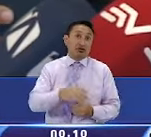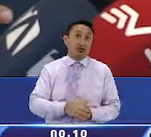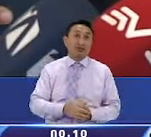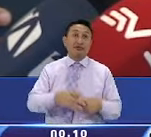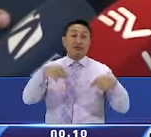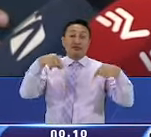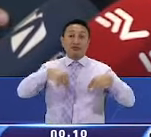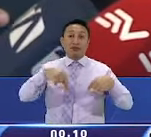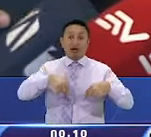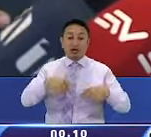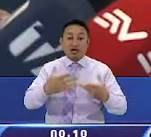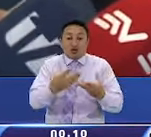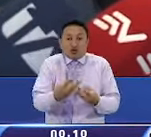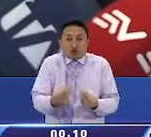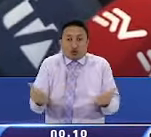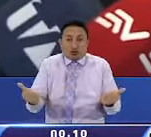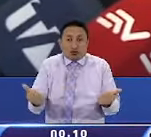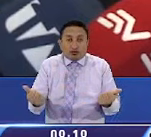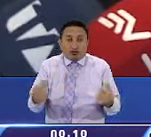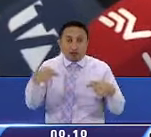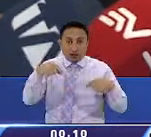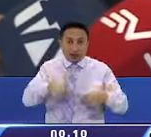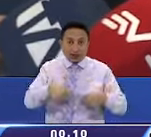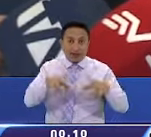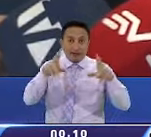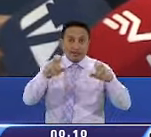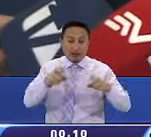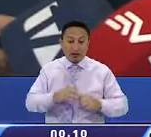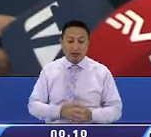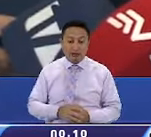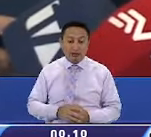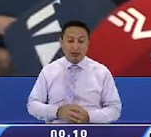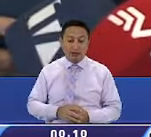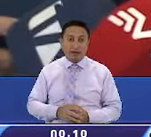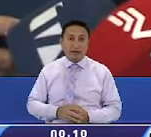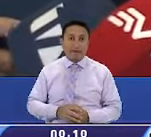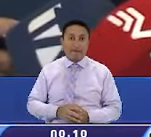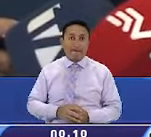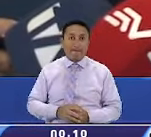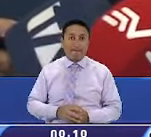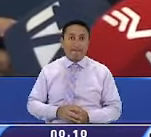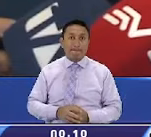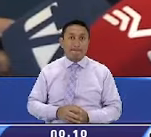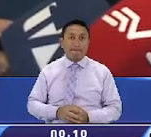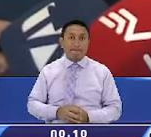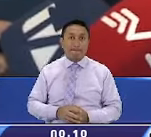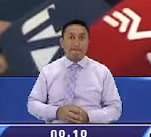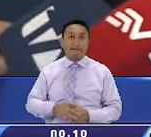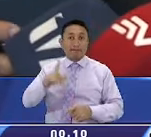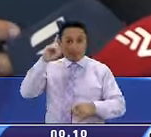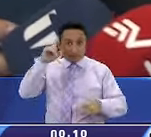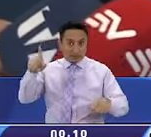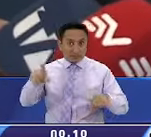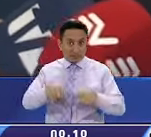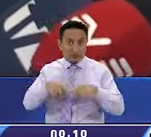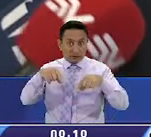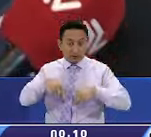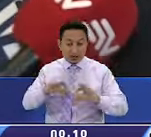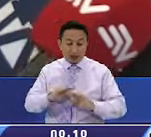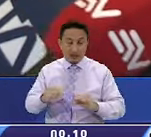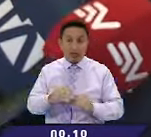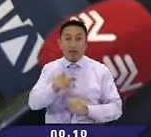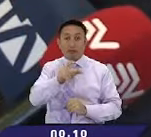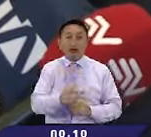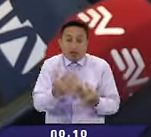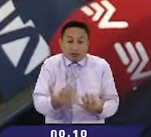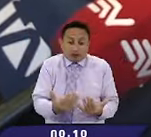hay soluciones dentro del ámbito de lo que puede darse ya como espera racionalizada, no puede esperar los pacientes.